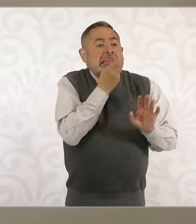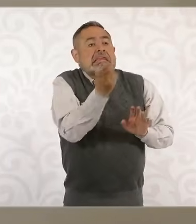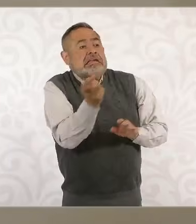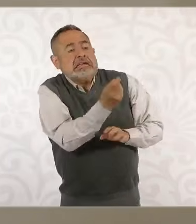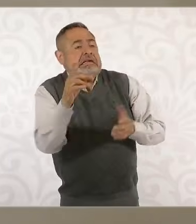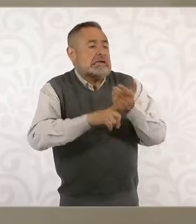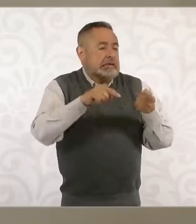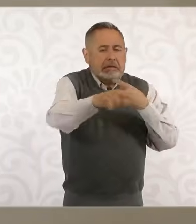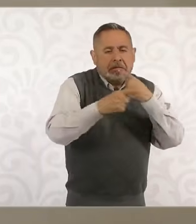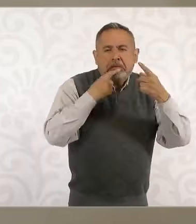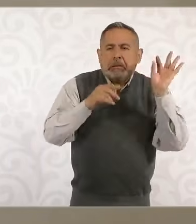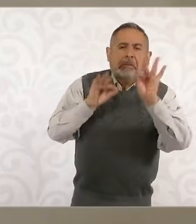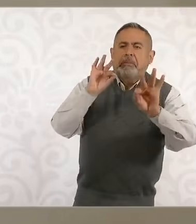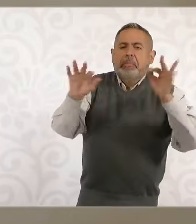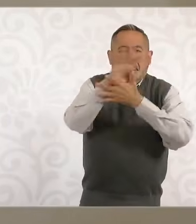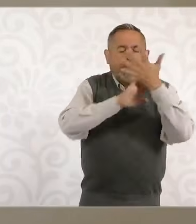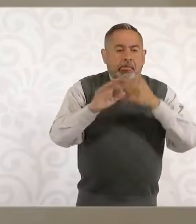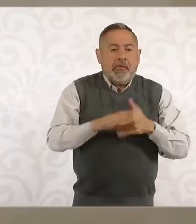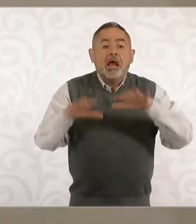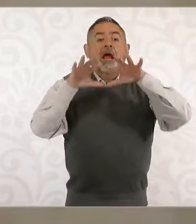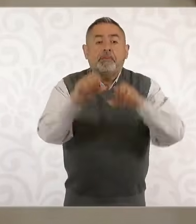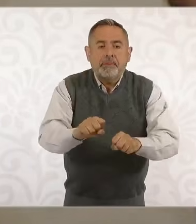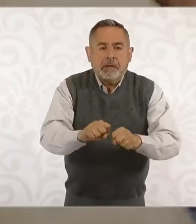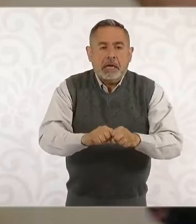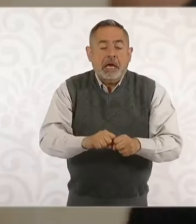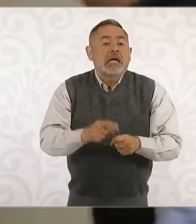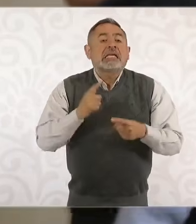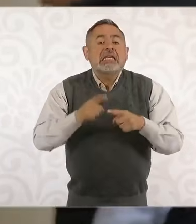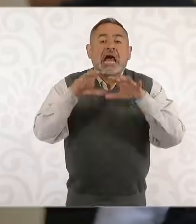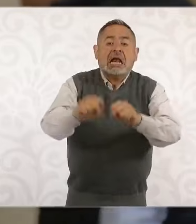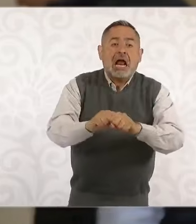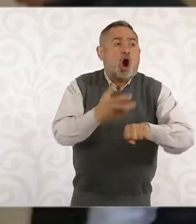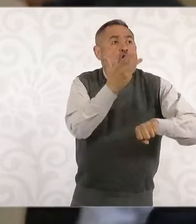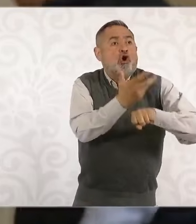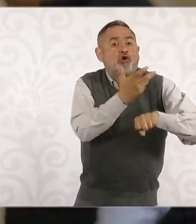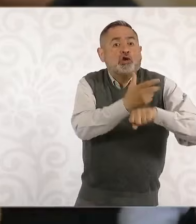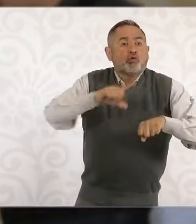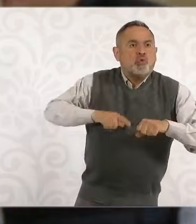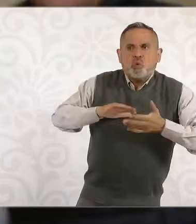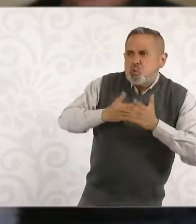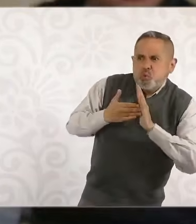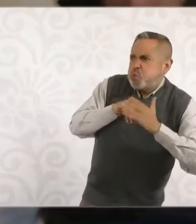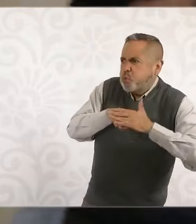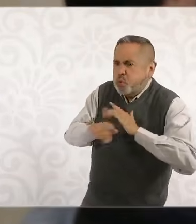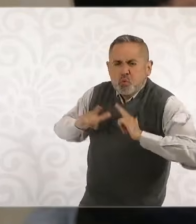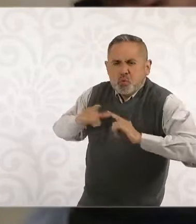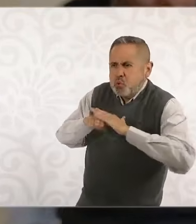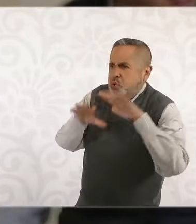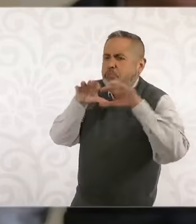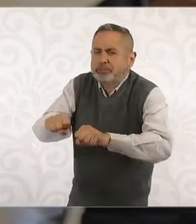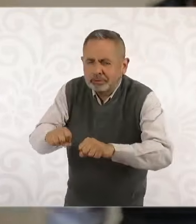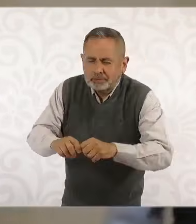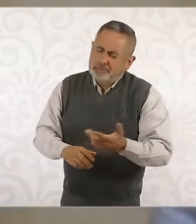de desinformación, capturado a través de operaciones especiales del gobierno estadounidense. Sin embargo, circula con muchísima amplitud